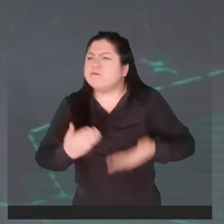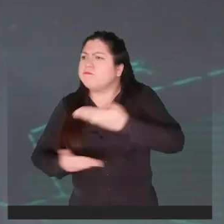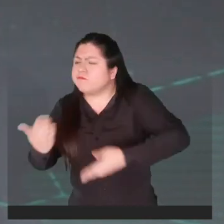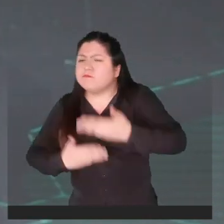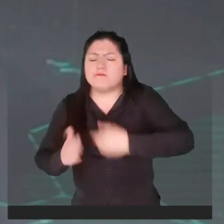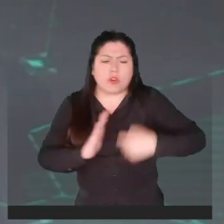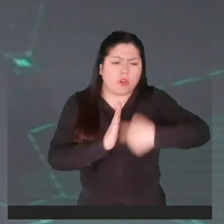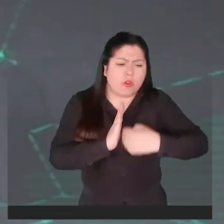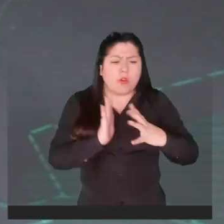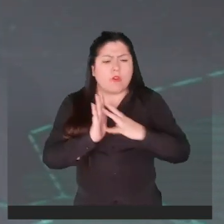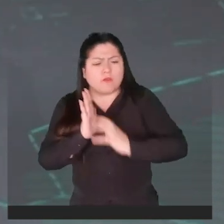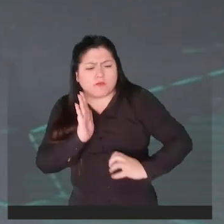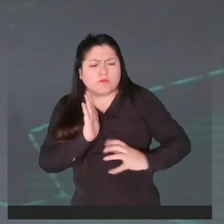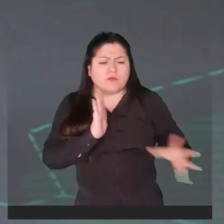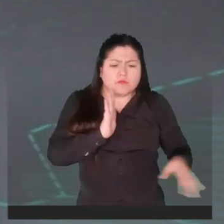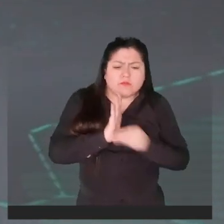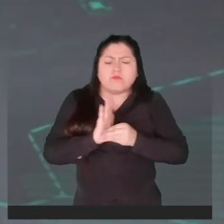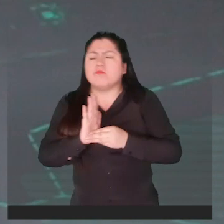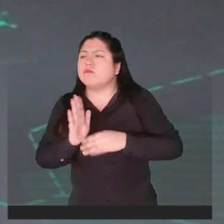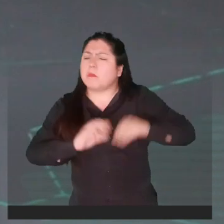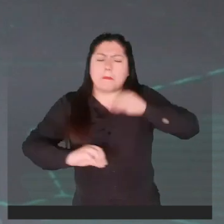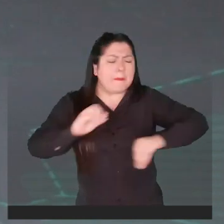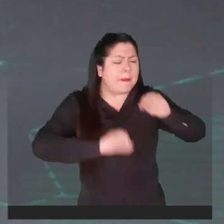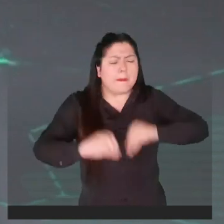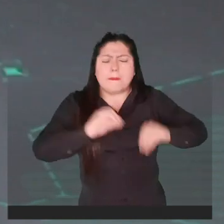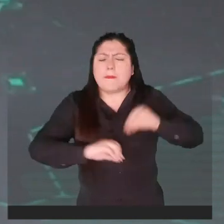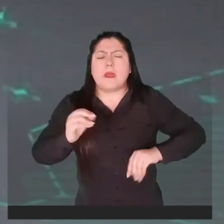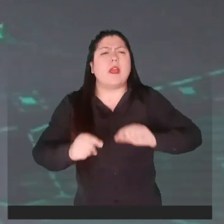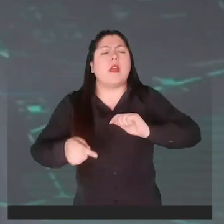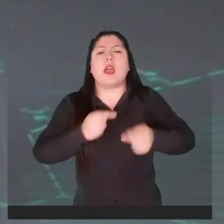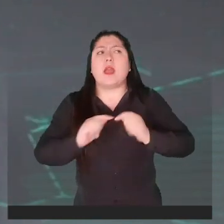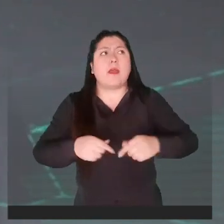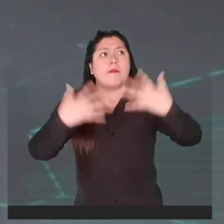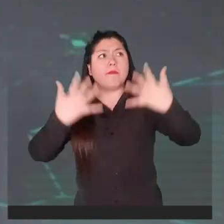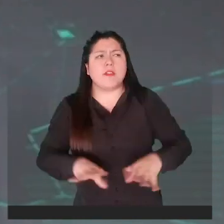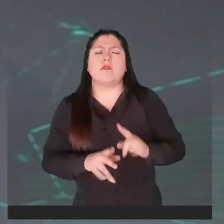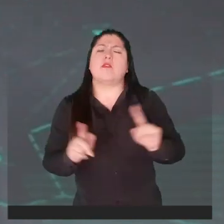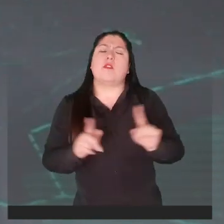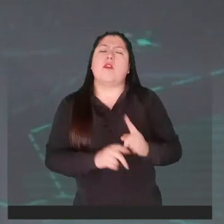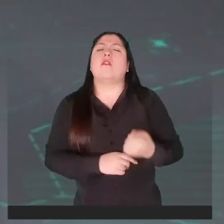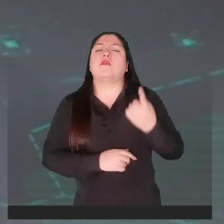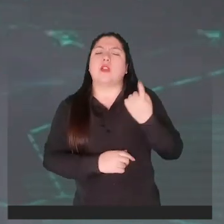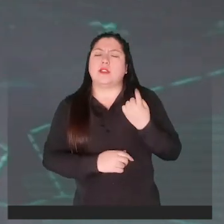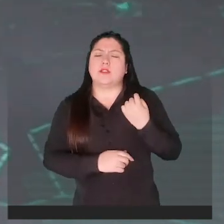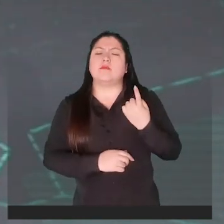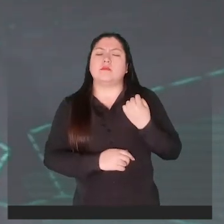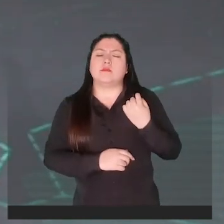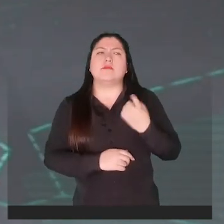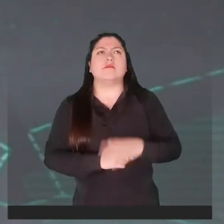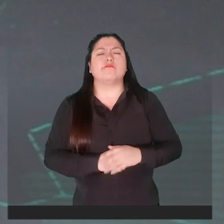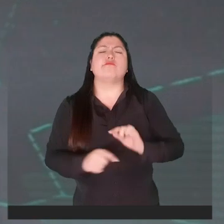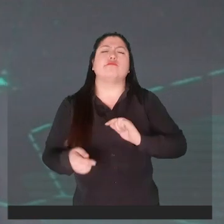aportes, se han retirado aspectos, se han incluido otros, y el debate todavía no ha concluido. Faltan